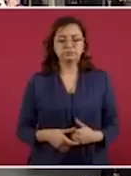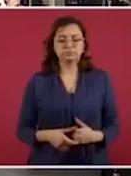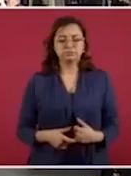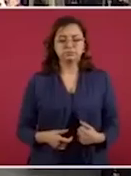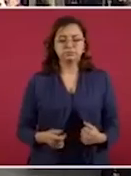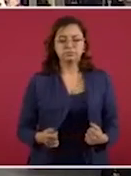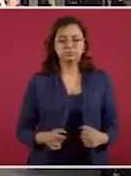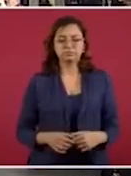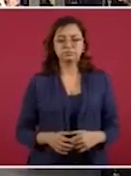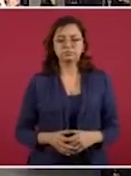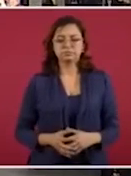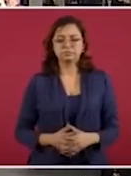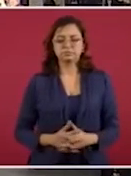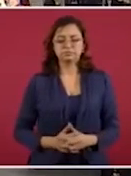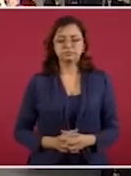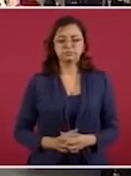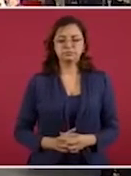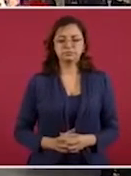cuando